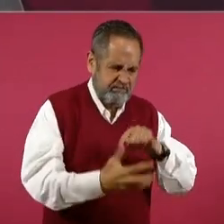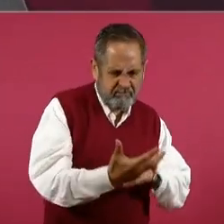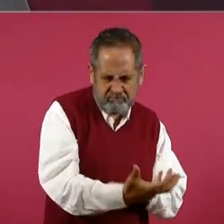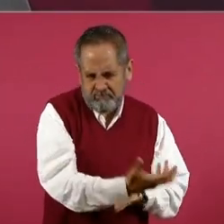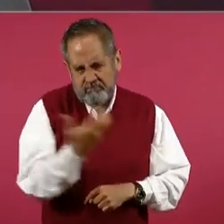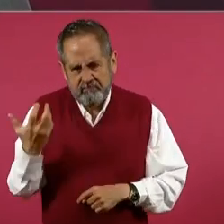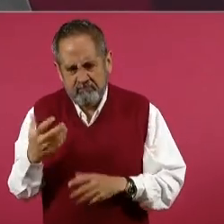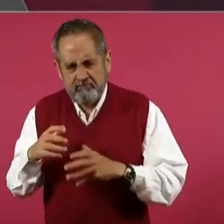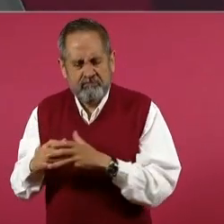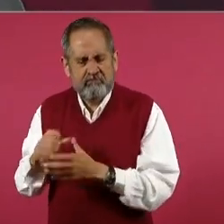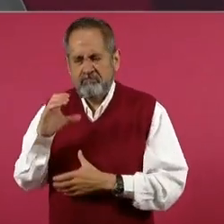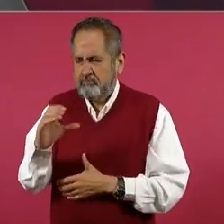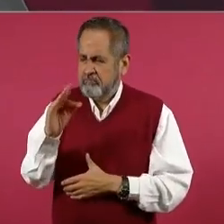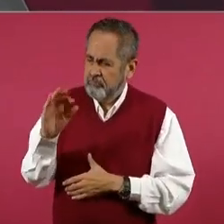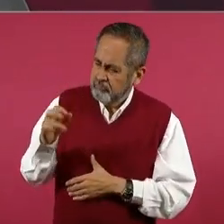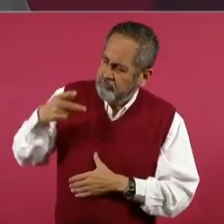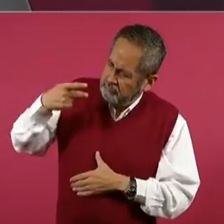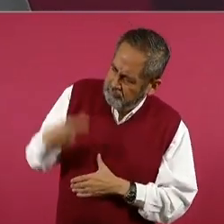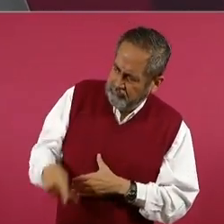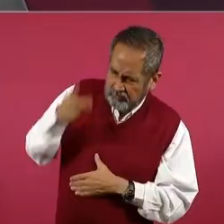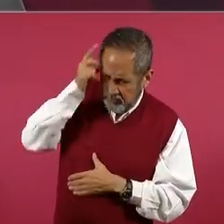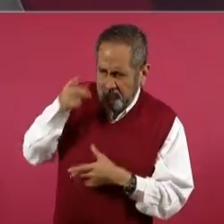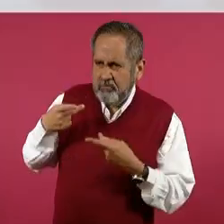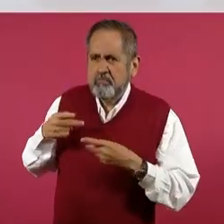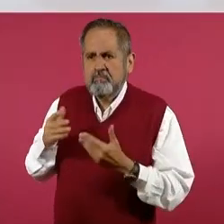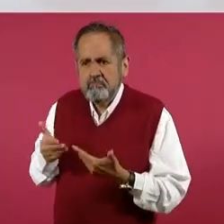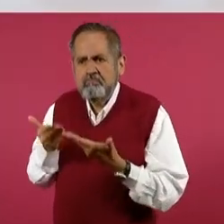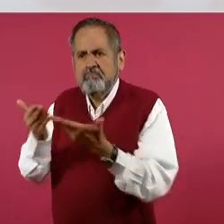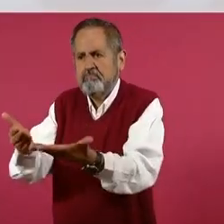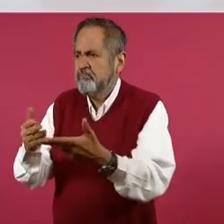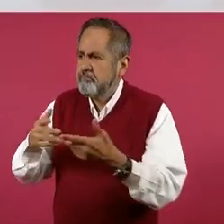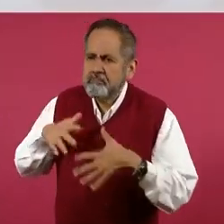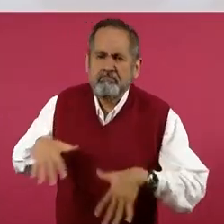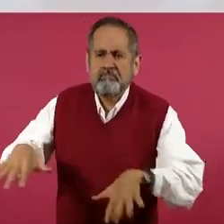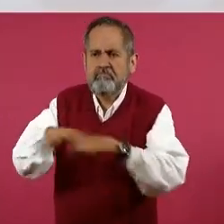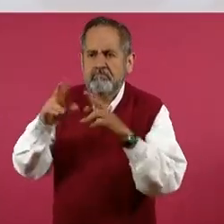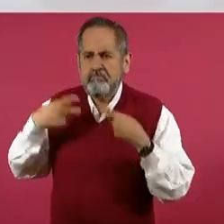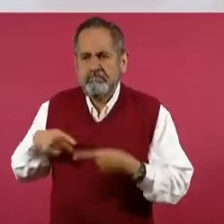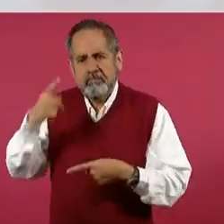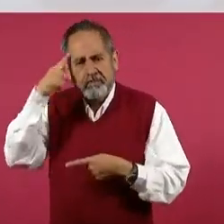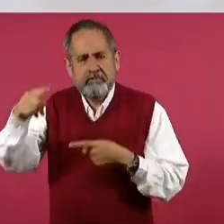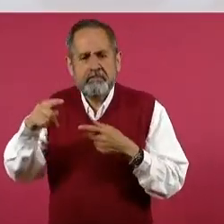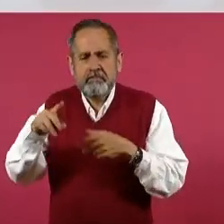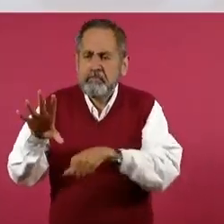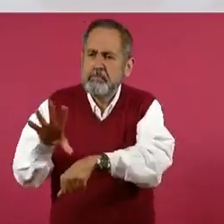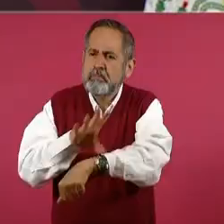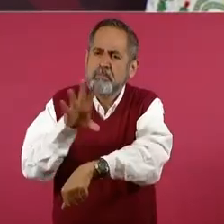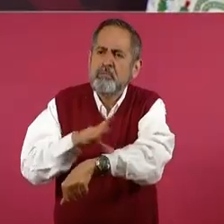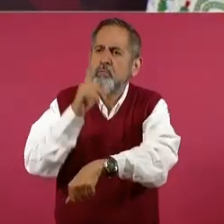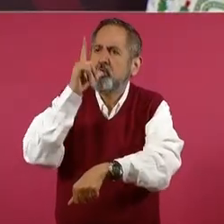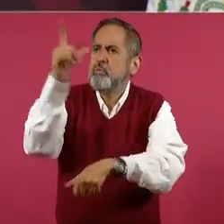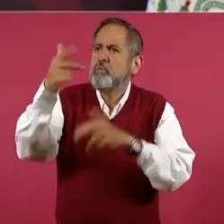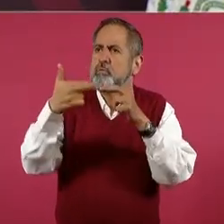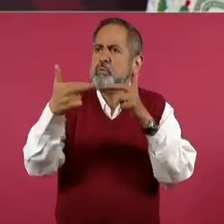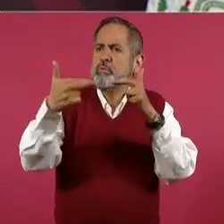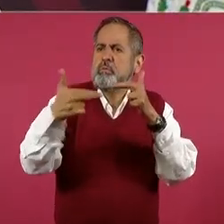la industria eléctrica en beneficio de nuestro pueblo, para que se electrificaran todos los pueblos de